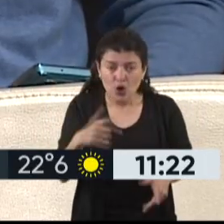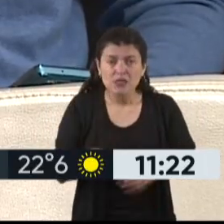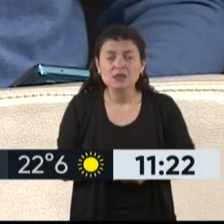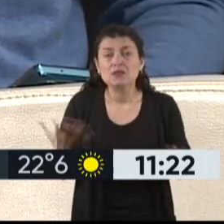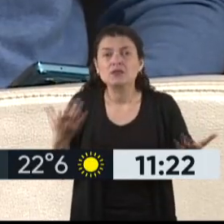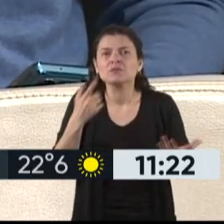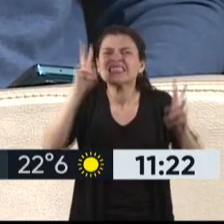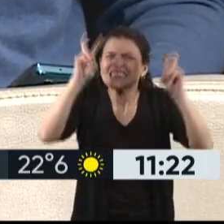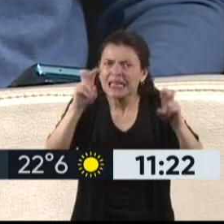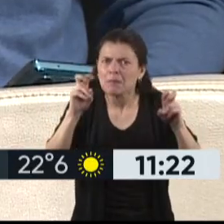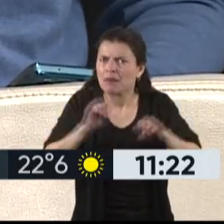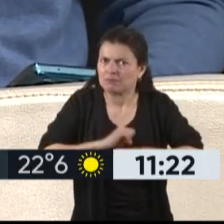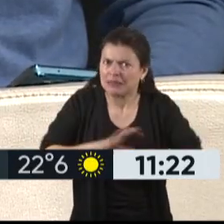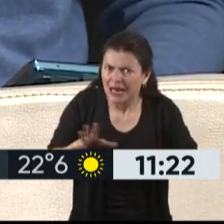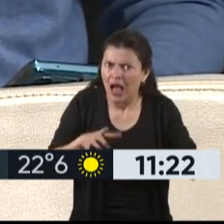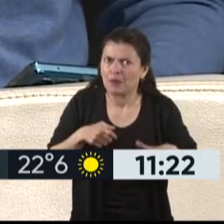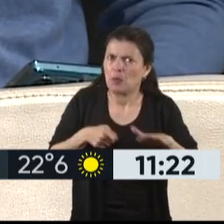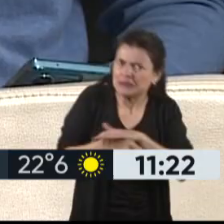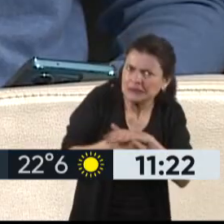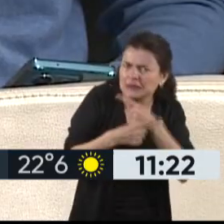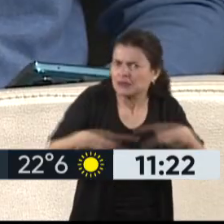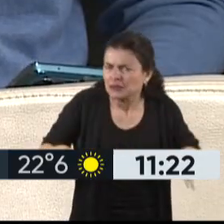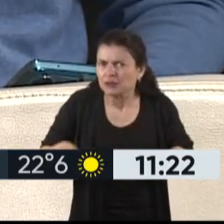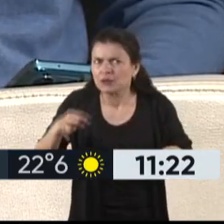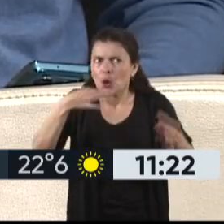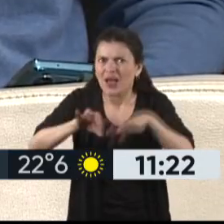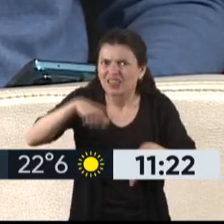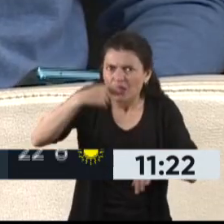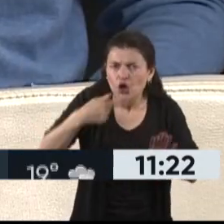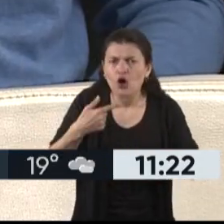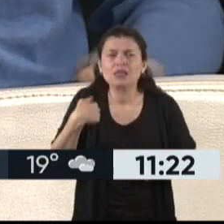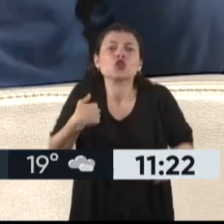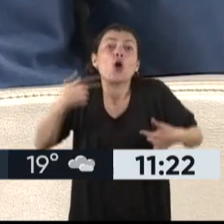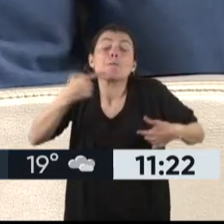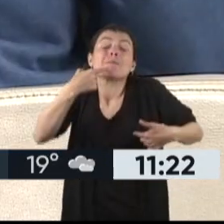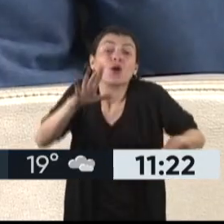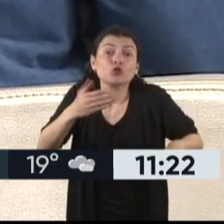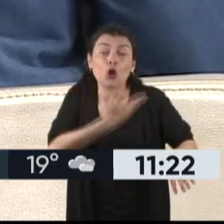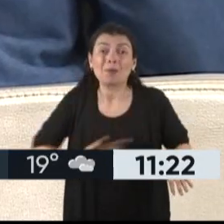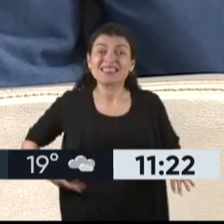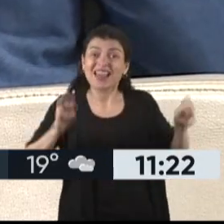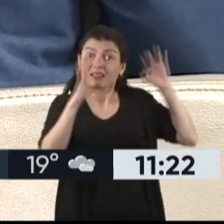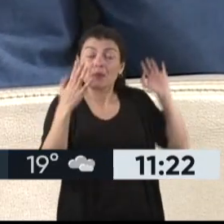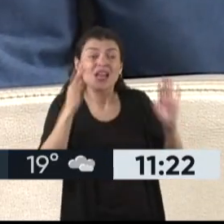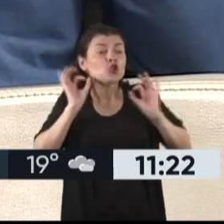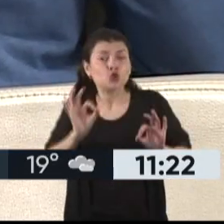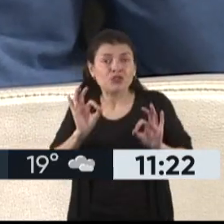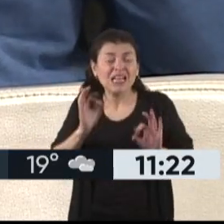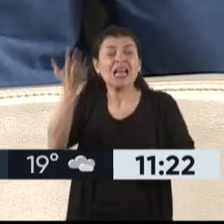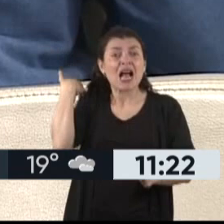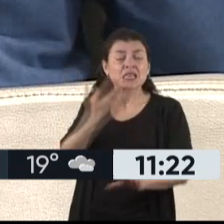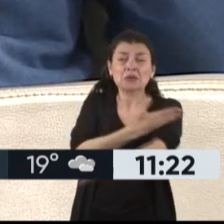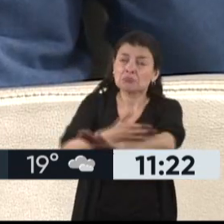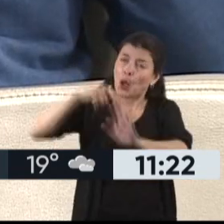supuestamente corruptas de expert, supuestamente, si con eso ya le alcanza al presidente para ratificarlo y creer que no es alguien que condena